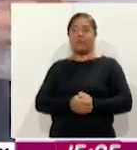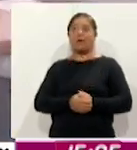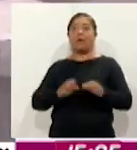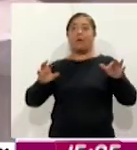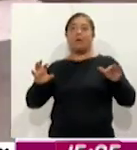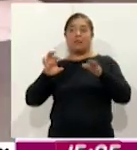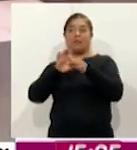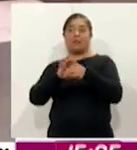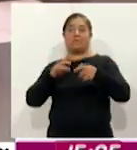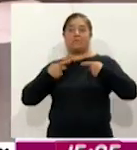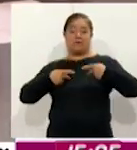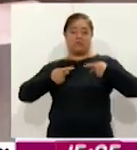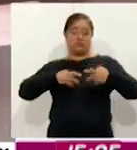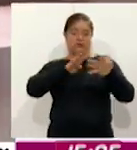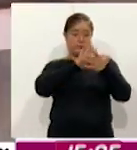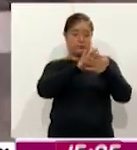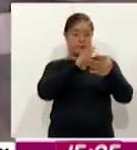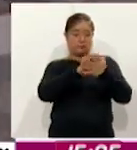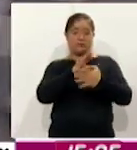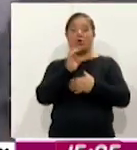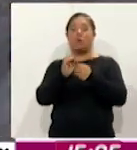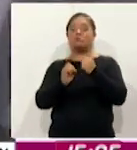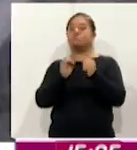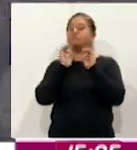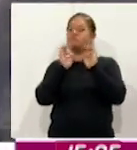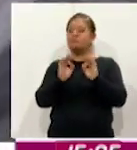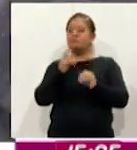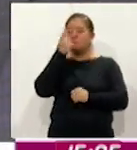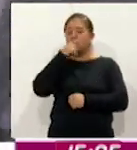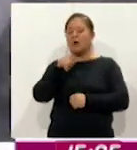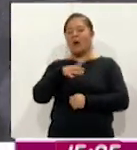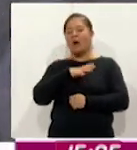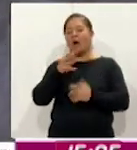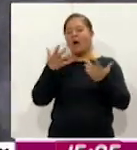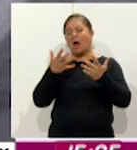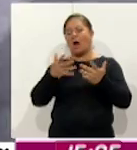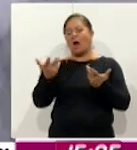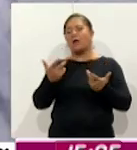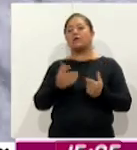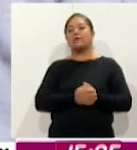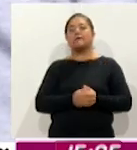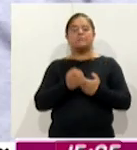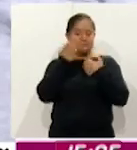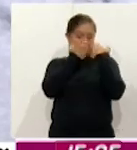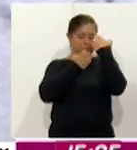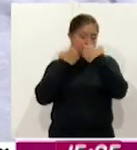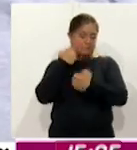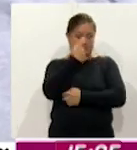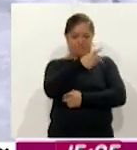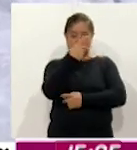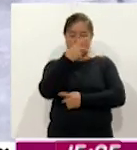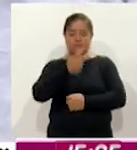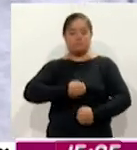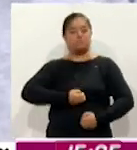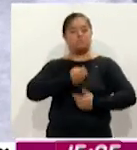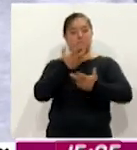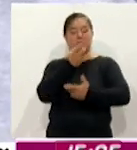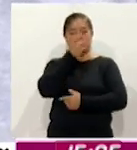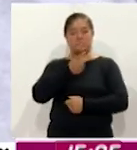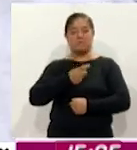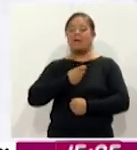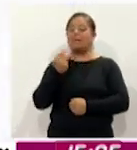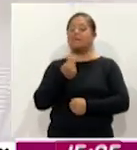las personas privadas de la libertad son oportunas para realizar diagnósticos, donde sean ellas mismas quienes expresen sus necesidades para